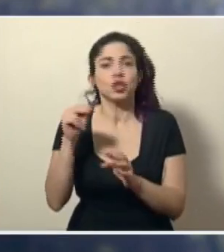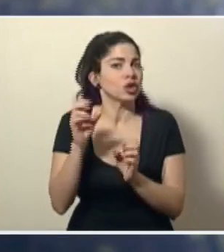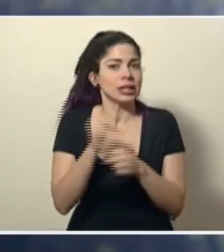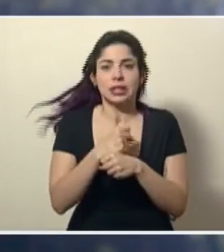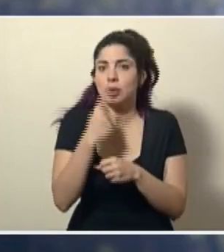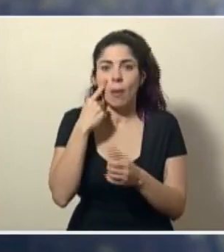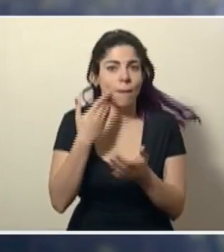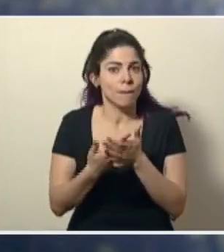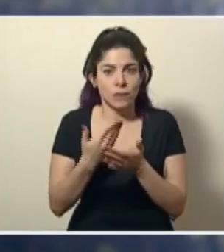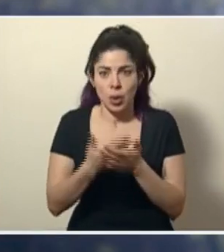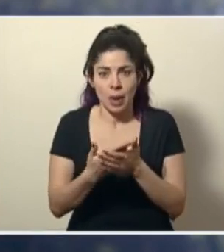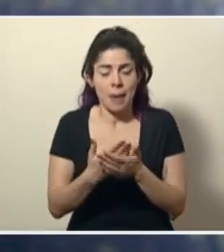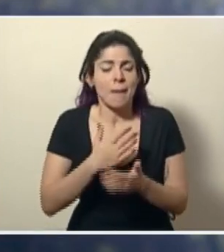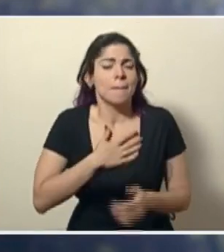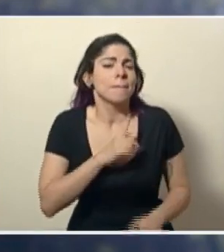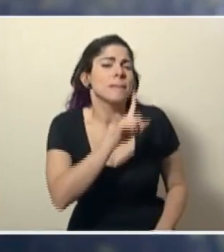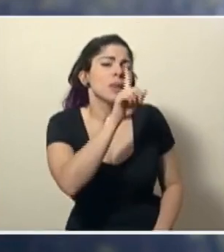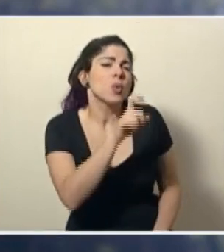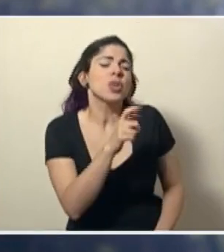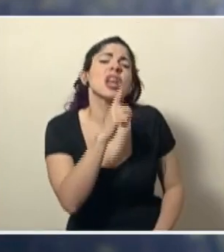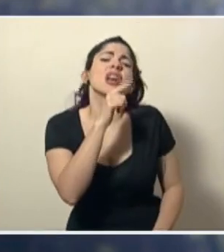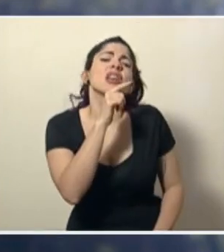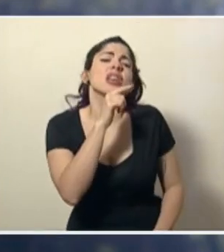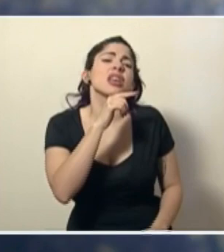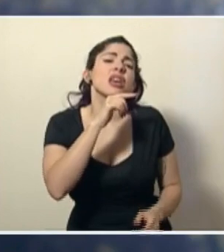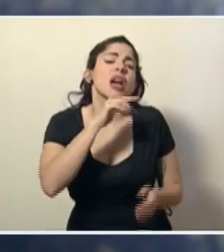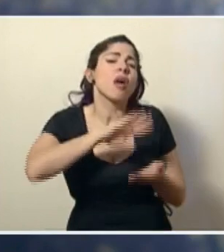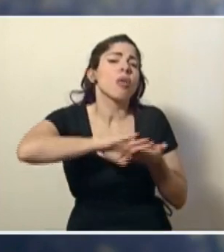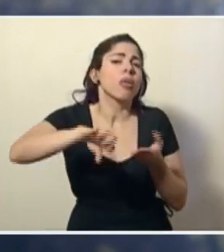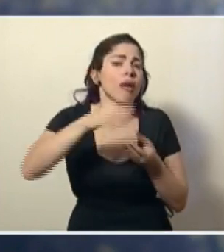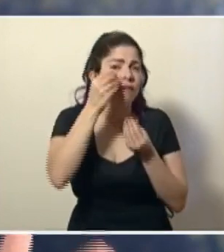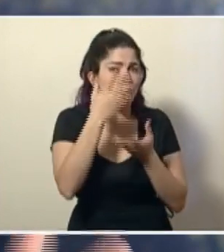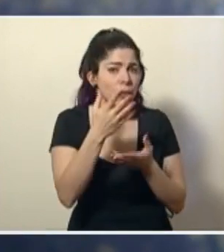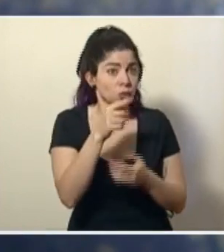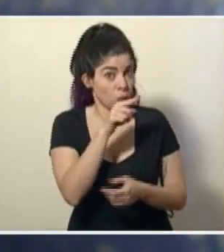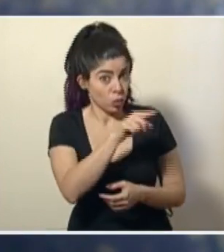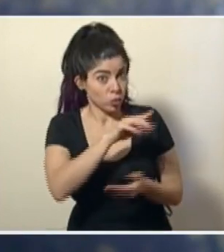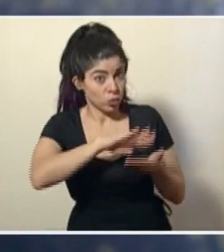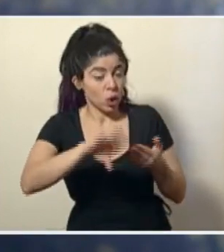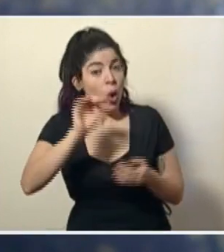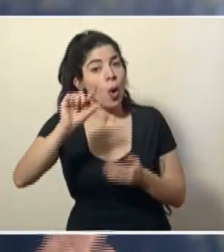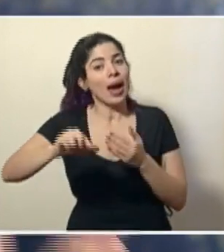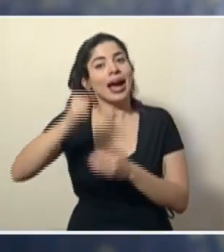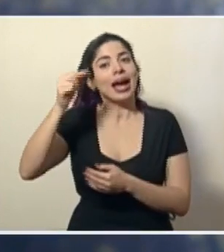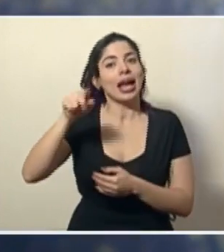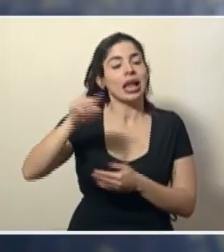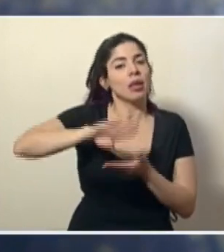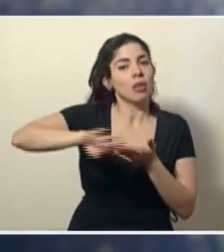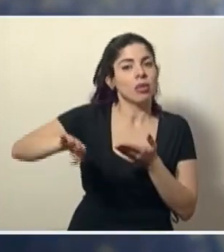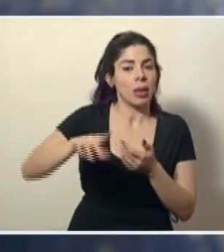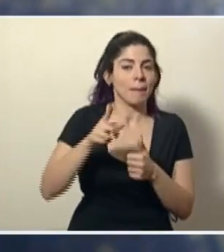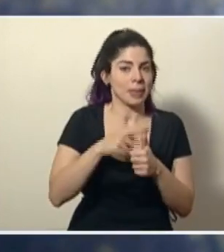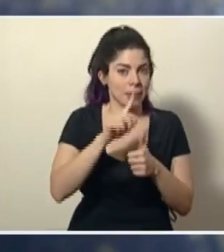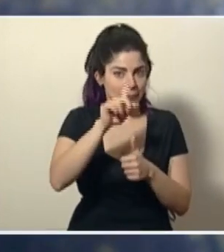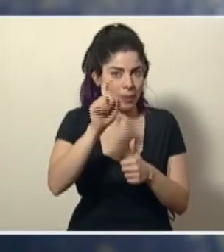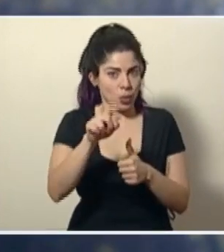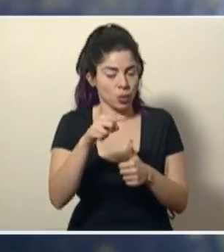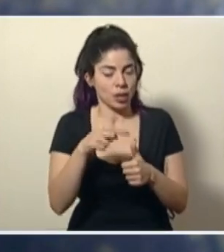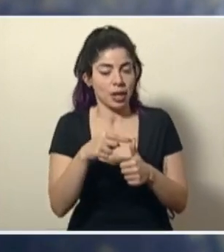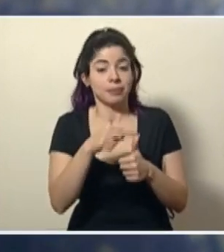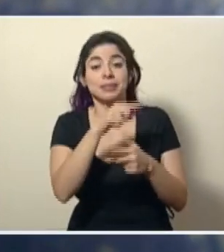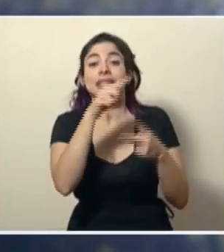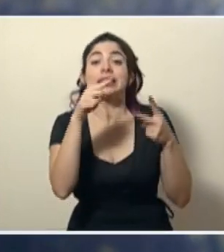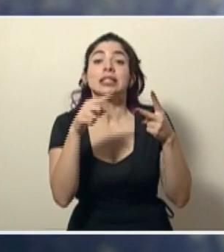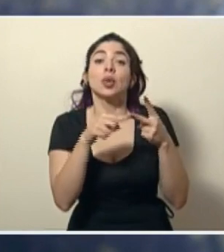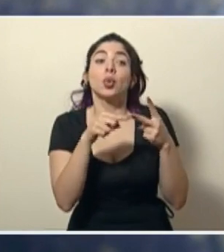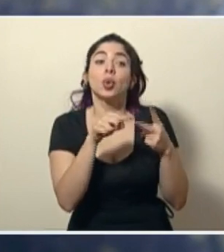esas pruebas. Mi consulta es, ¿quién omitió información? ¿Usted o el gerente de logística? Esa sería mi primera pregunta.